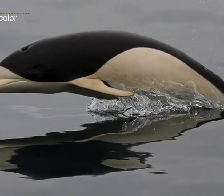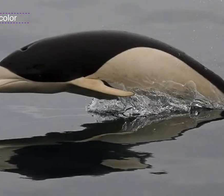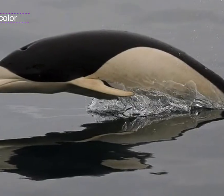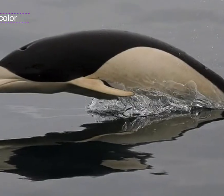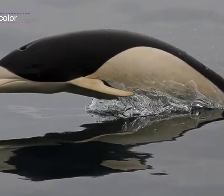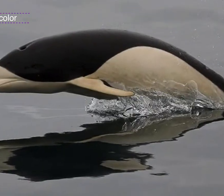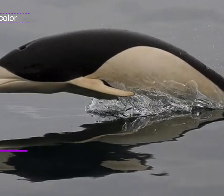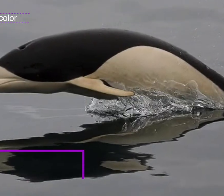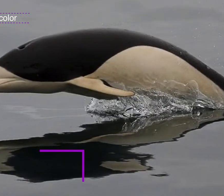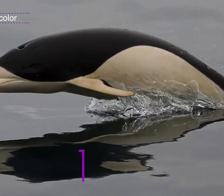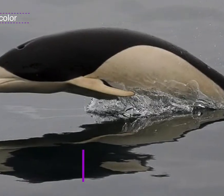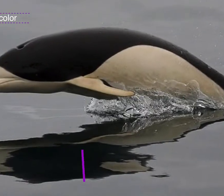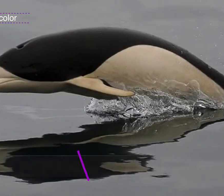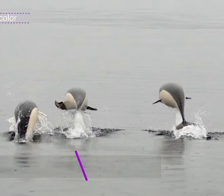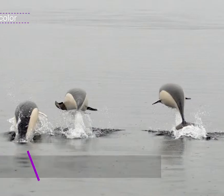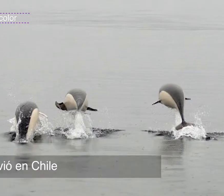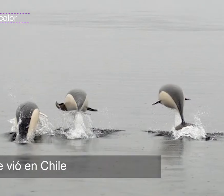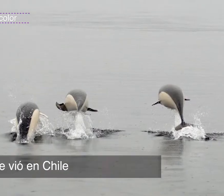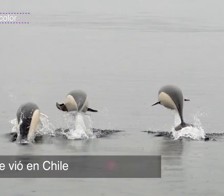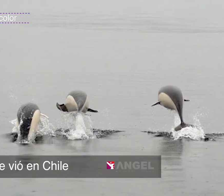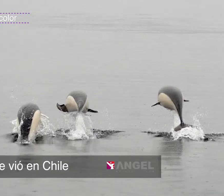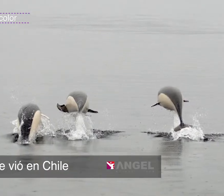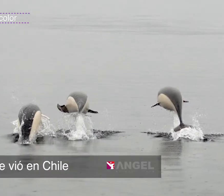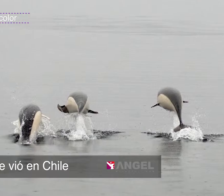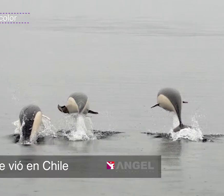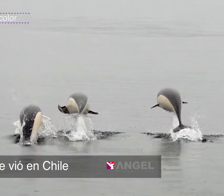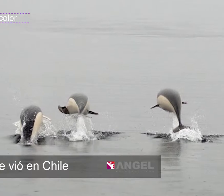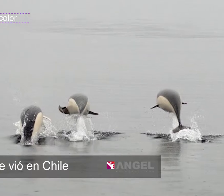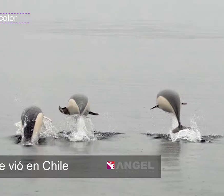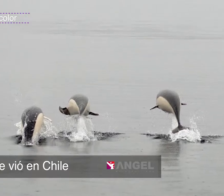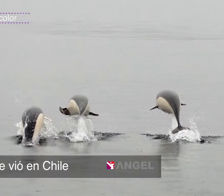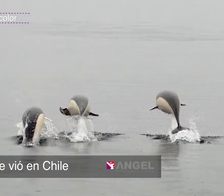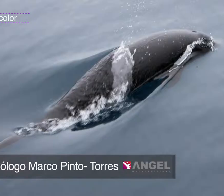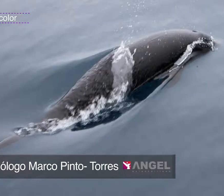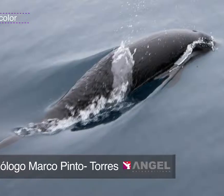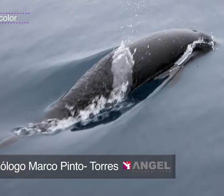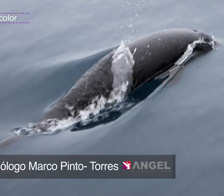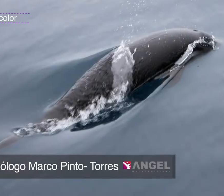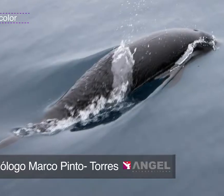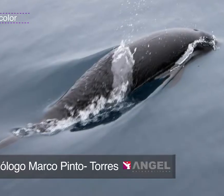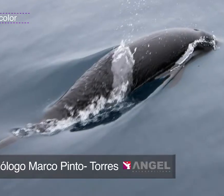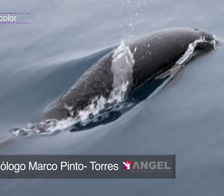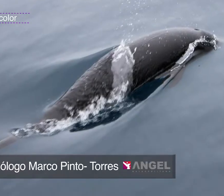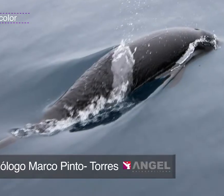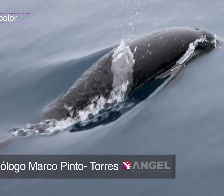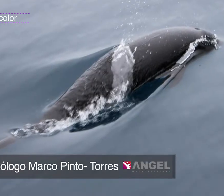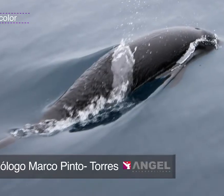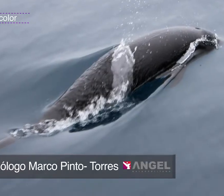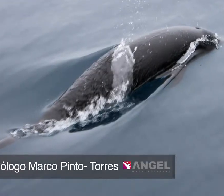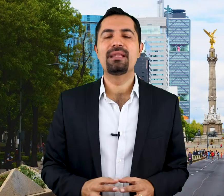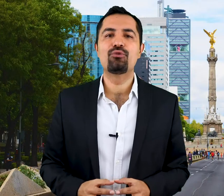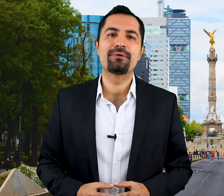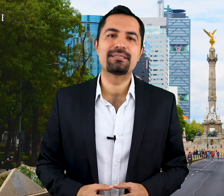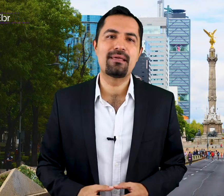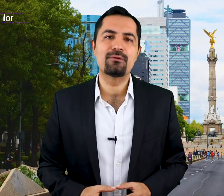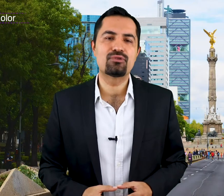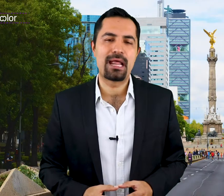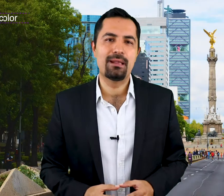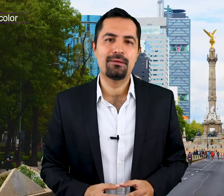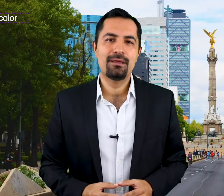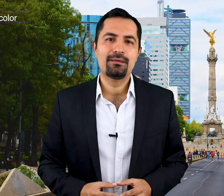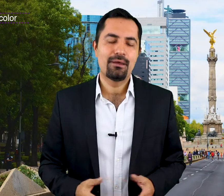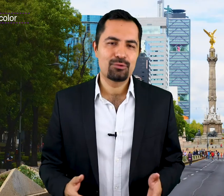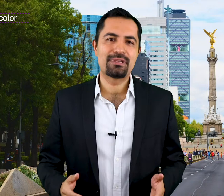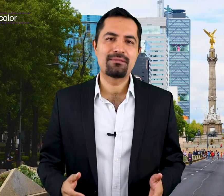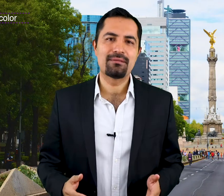desde 1980, pero no había imágenes. Estas que usted está viendo fueron capturadas en Chile por Marco Pinto Torres, un biólogo de la Universidad